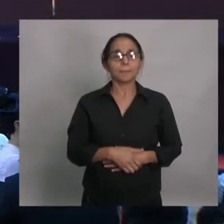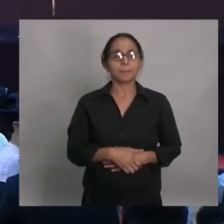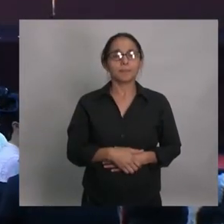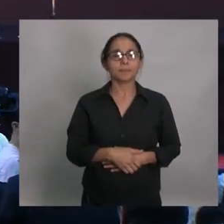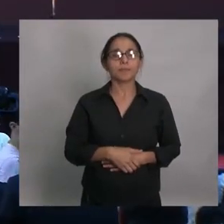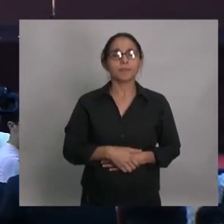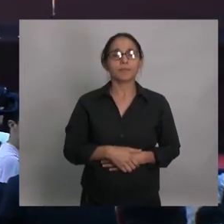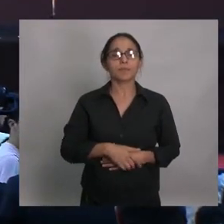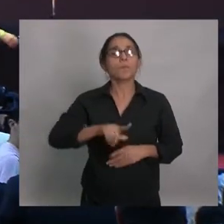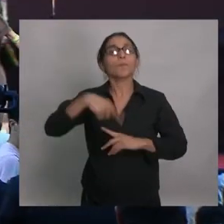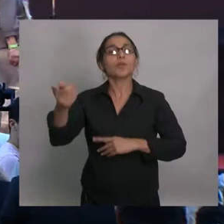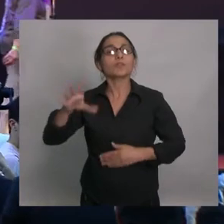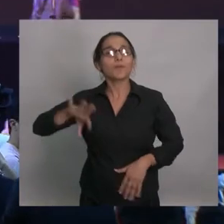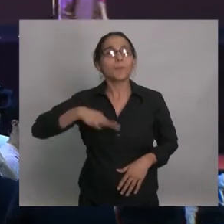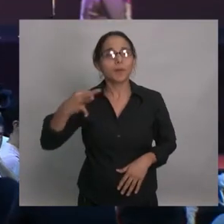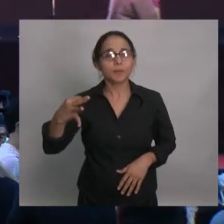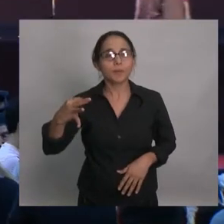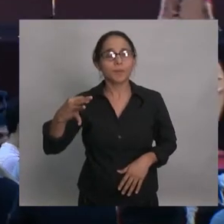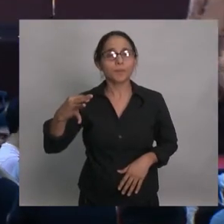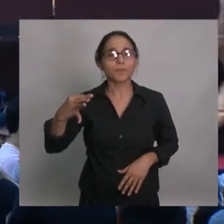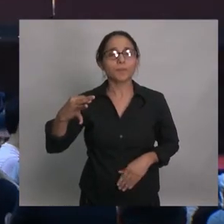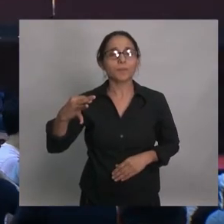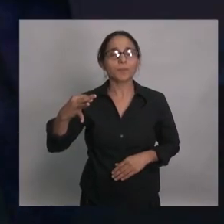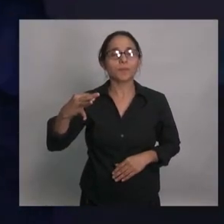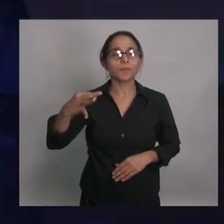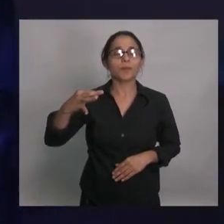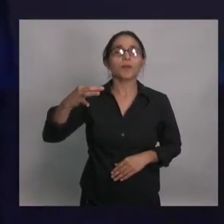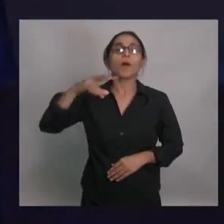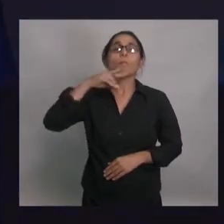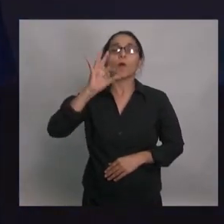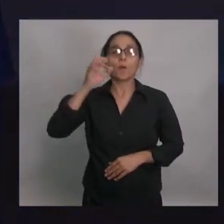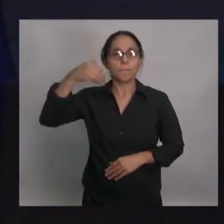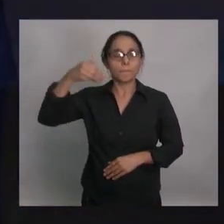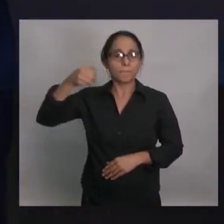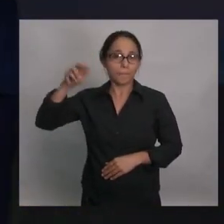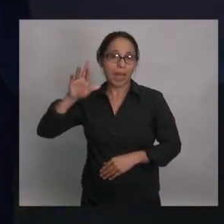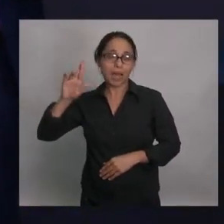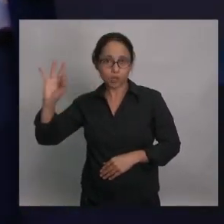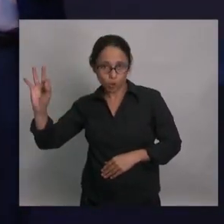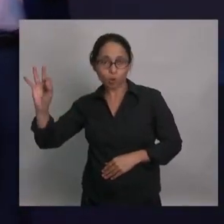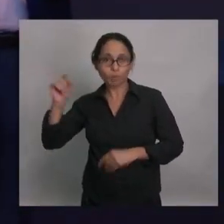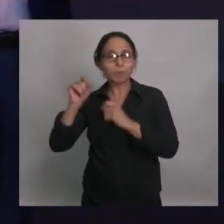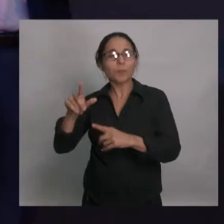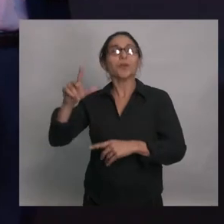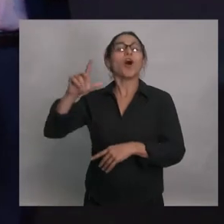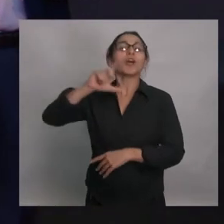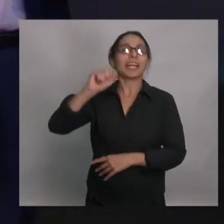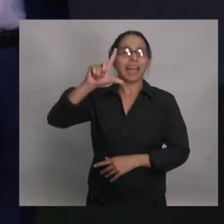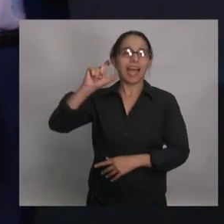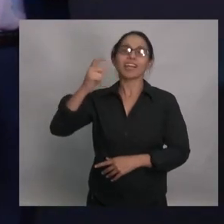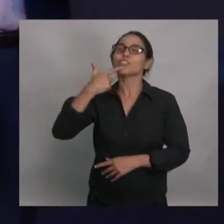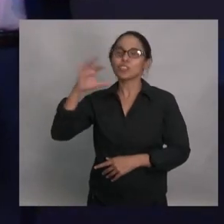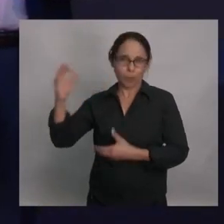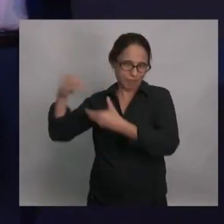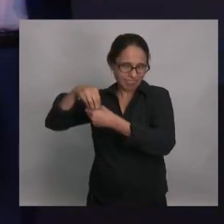el próximo premio pablo marón de clacso argentino se